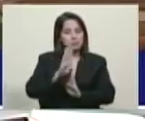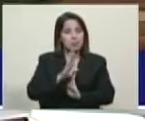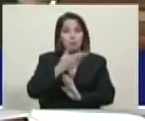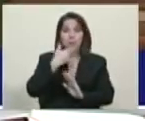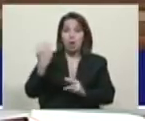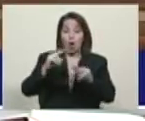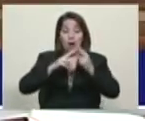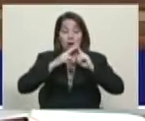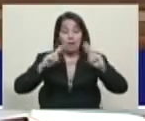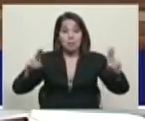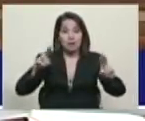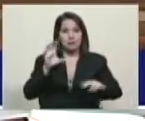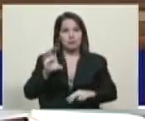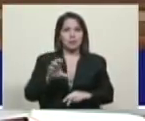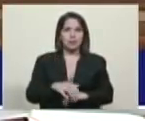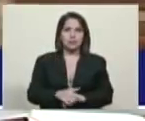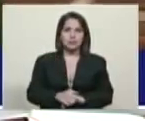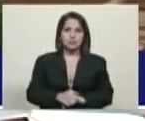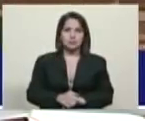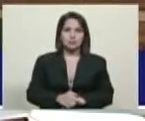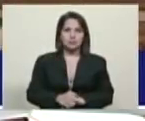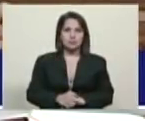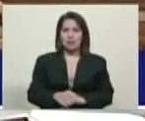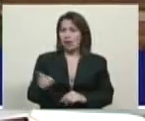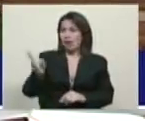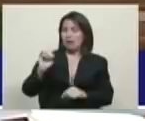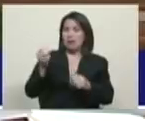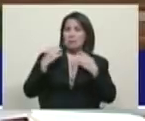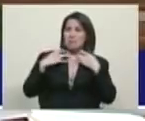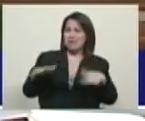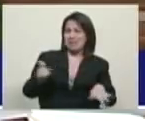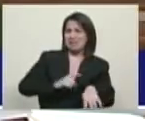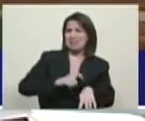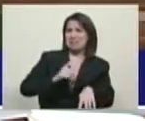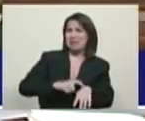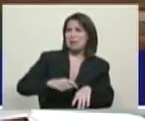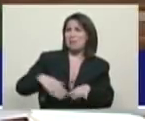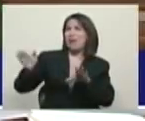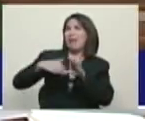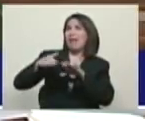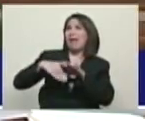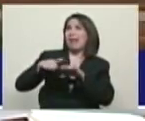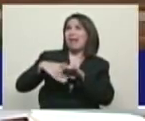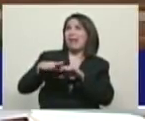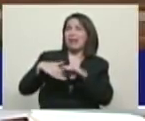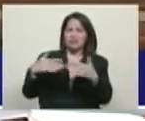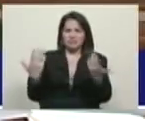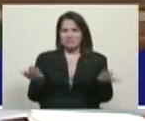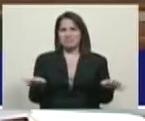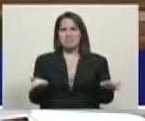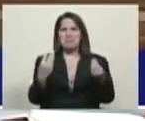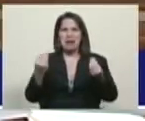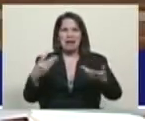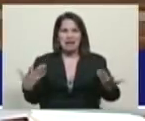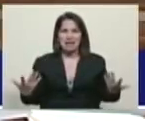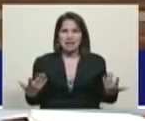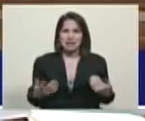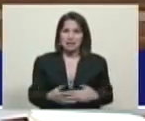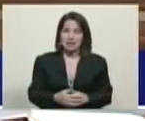la paz de este país. No pierdan el tiempo hablando pistoladas a veces, alguna gente. Uno las